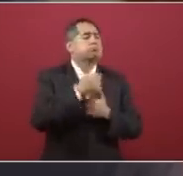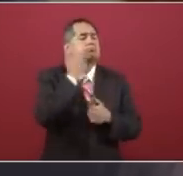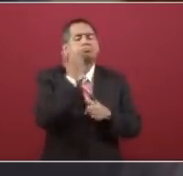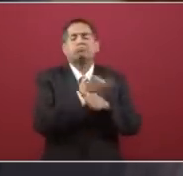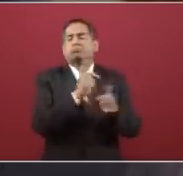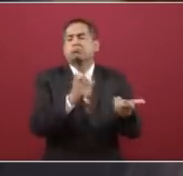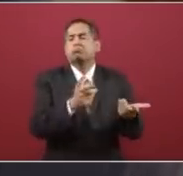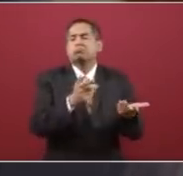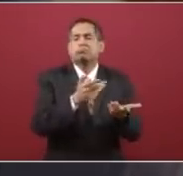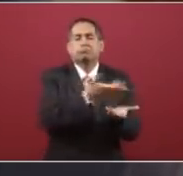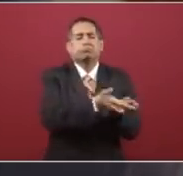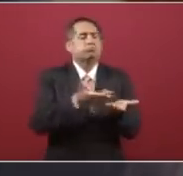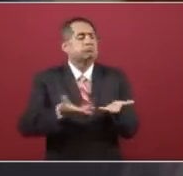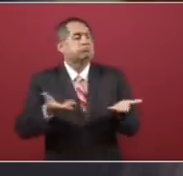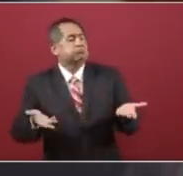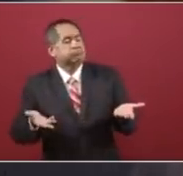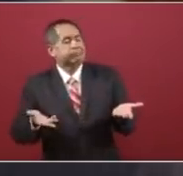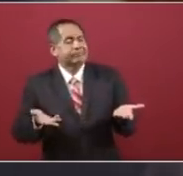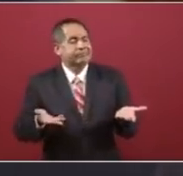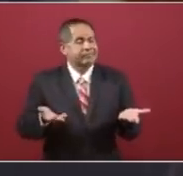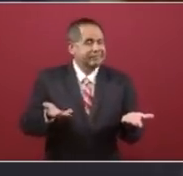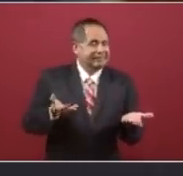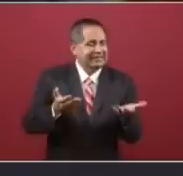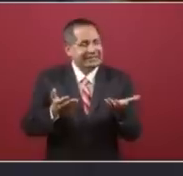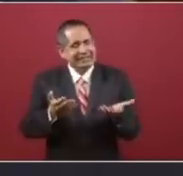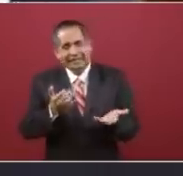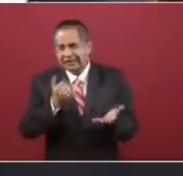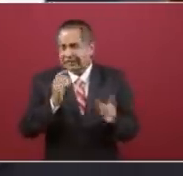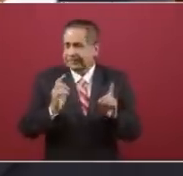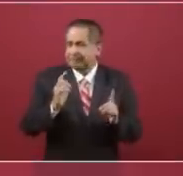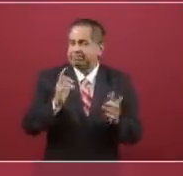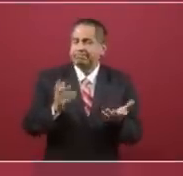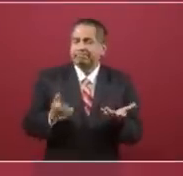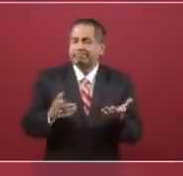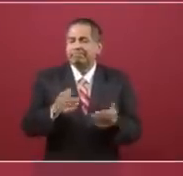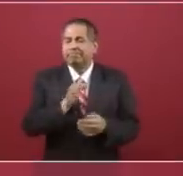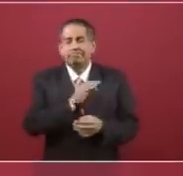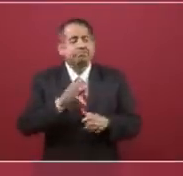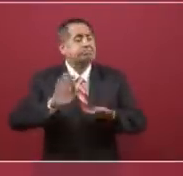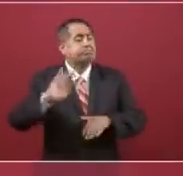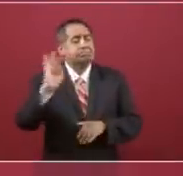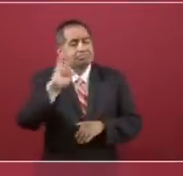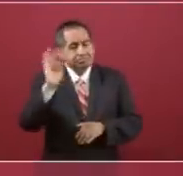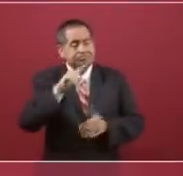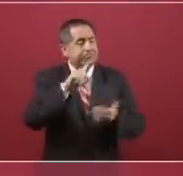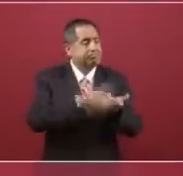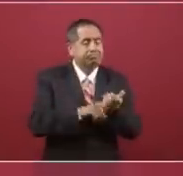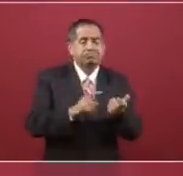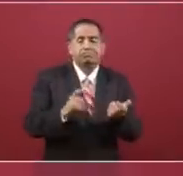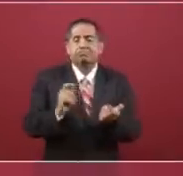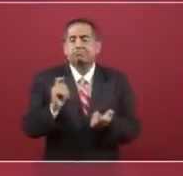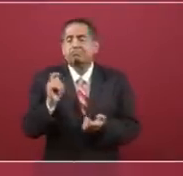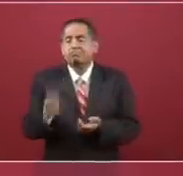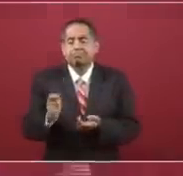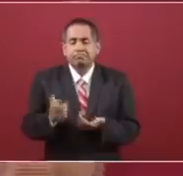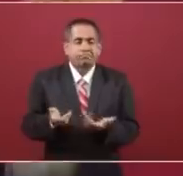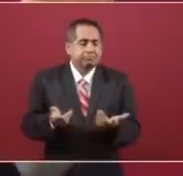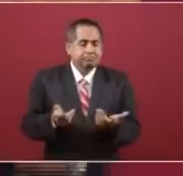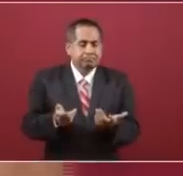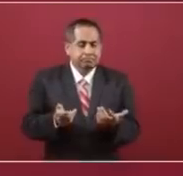eh puede eh permitir que